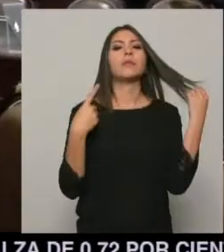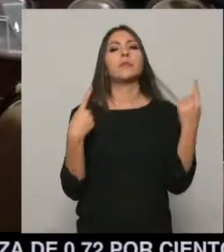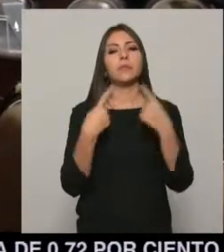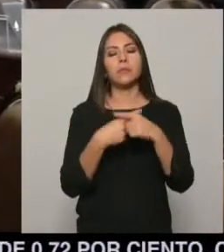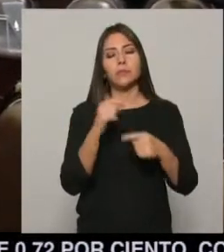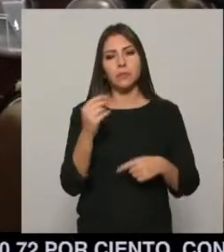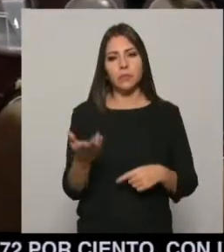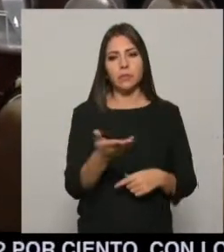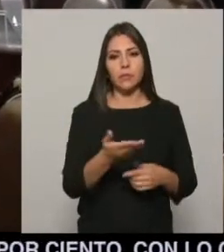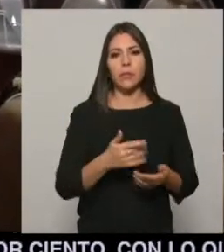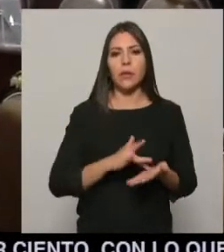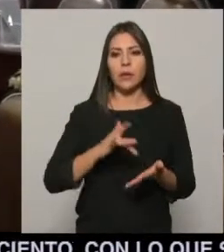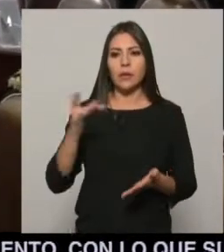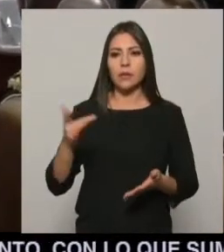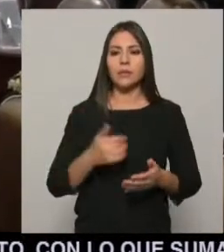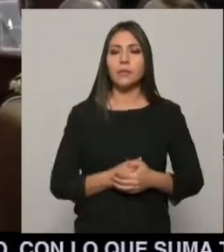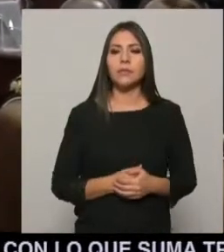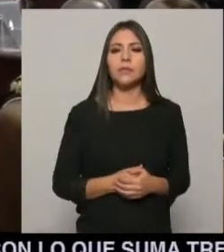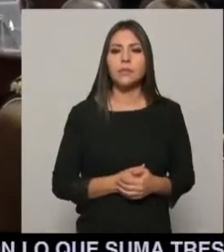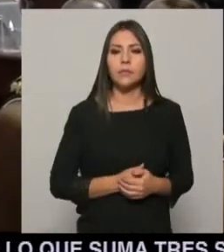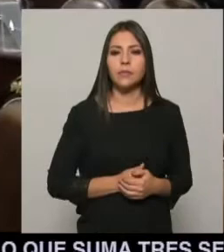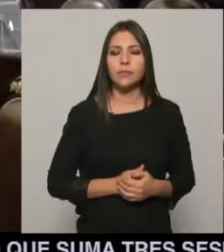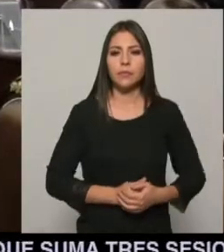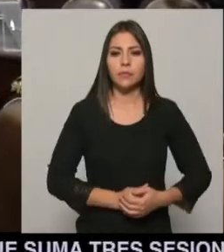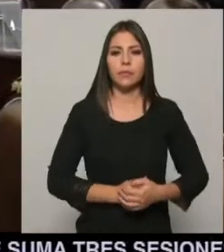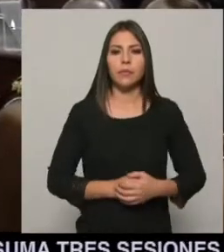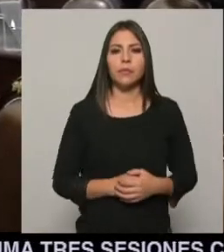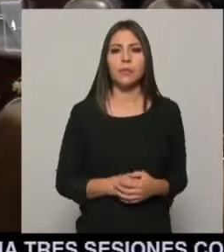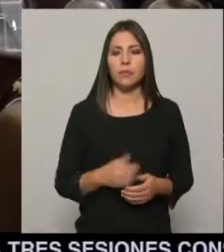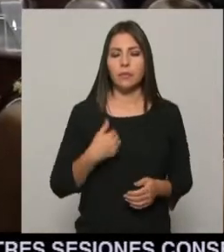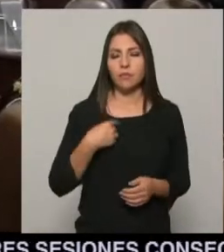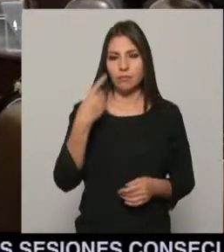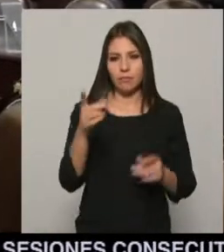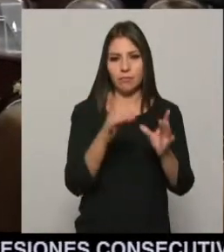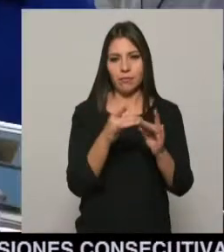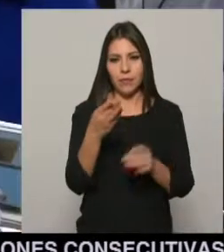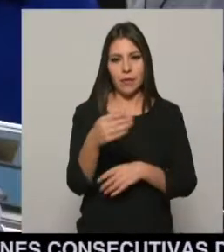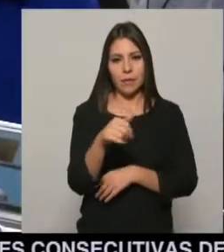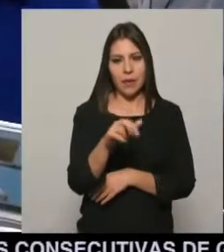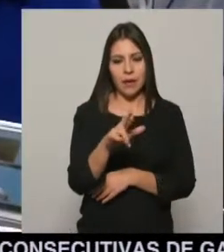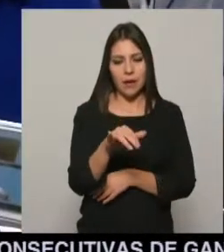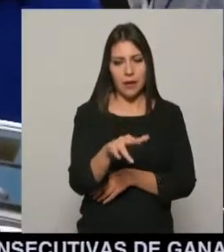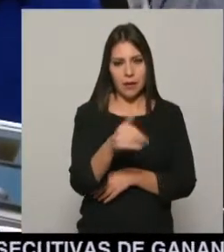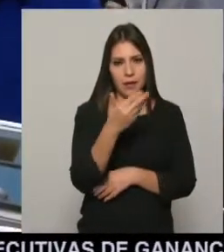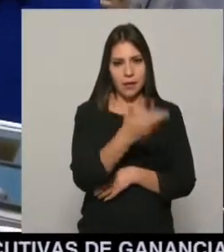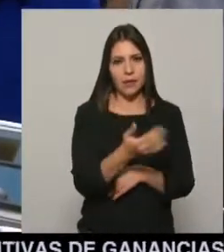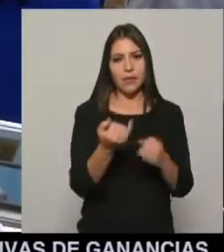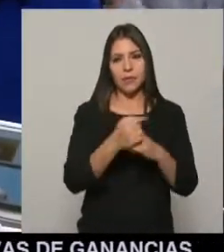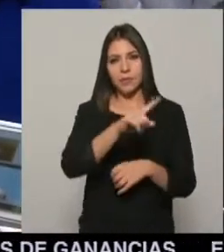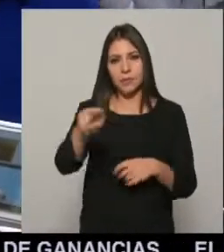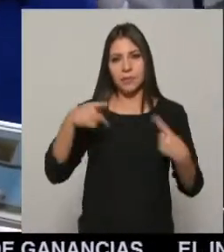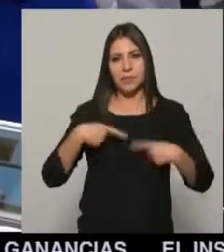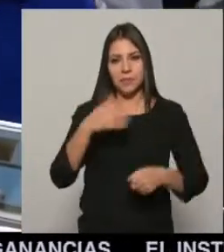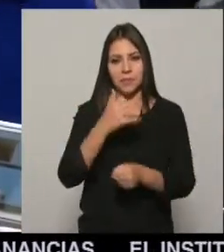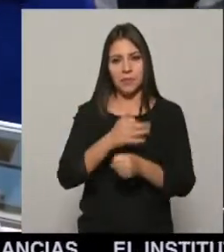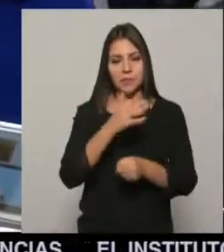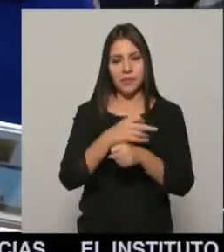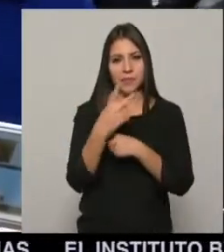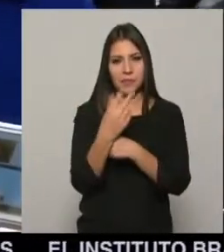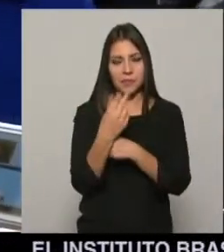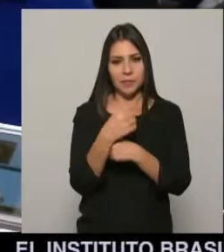Víctor. Gracias, Héctor. Yo sí quisiera comentarte, Mariana, a ti y por supuesto a todos los ciudadanos que nos siguen a través del